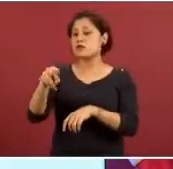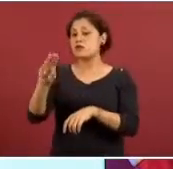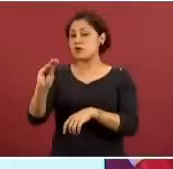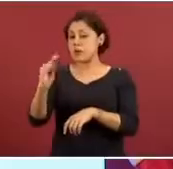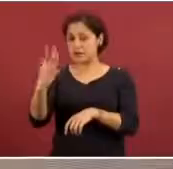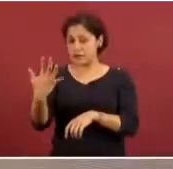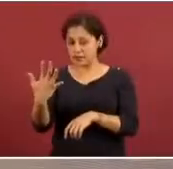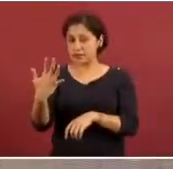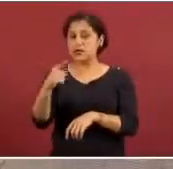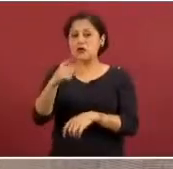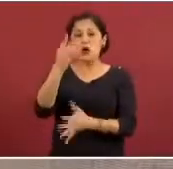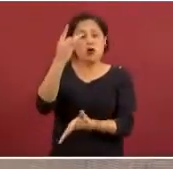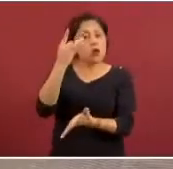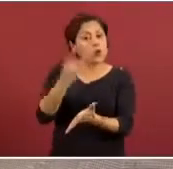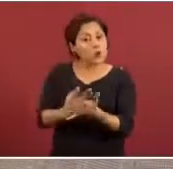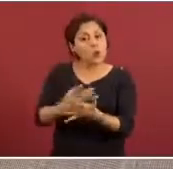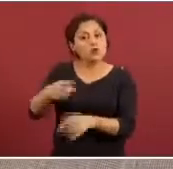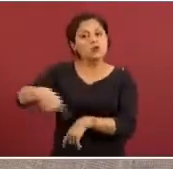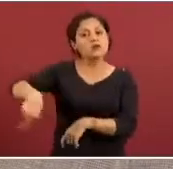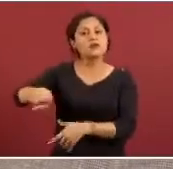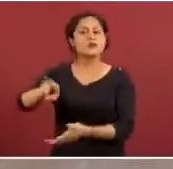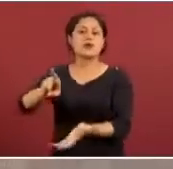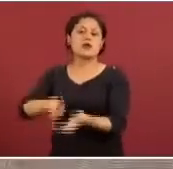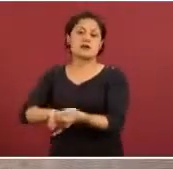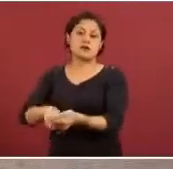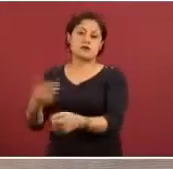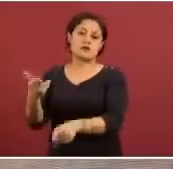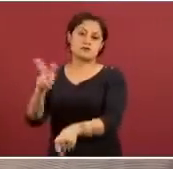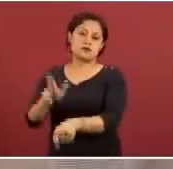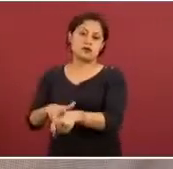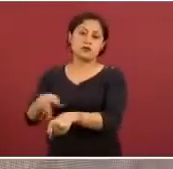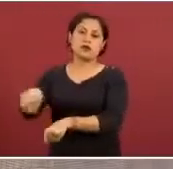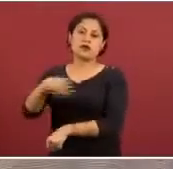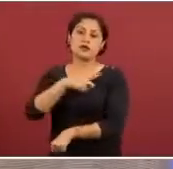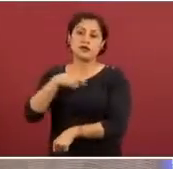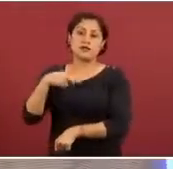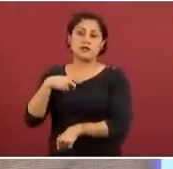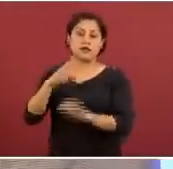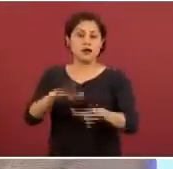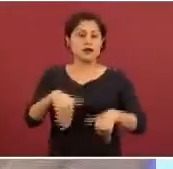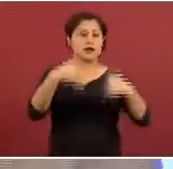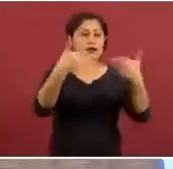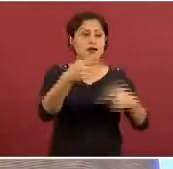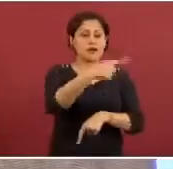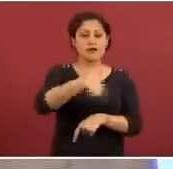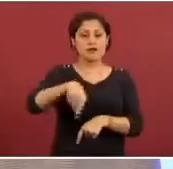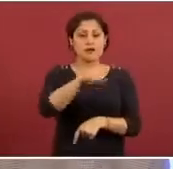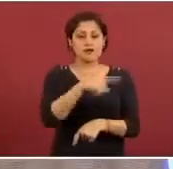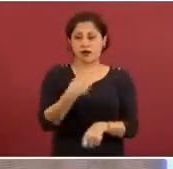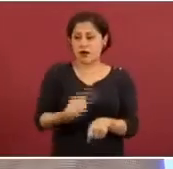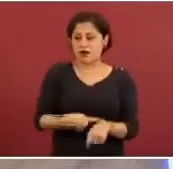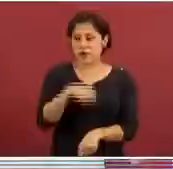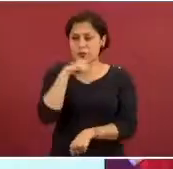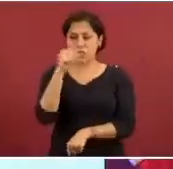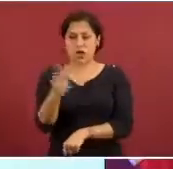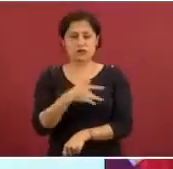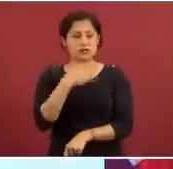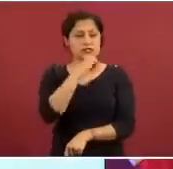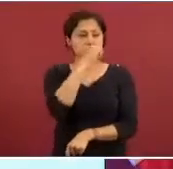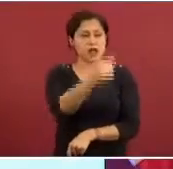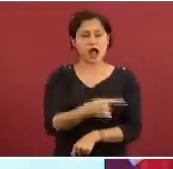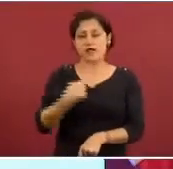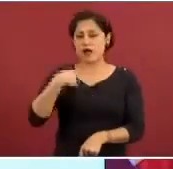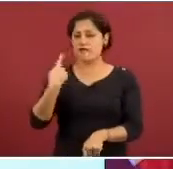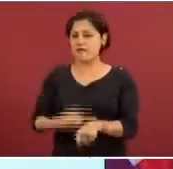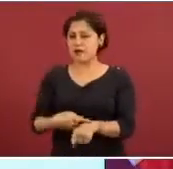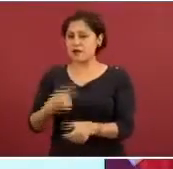de salud que está en directo contacto con los pacientes. Todos los demás no necesitamos usar cubrebocas alguno ni otro equipo de